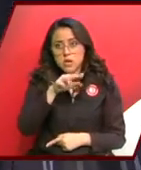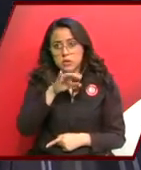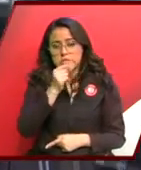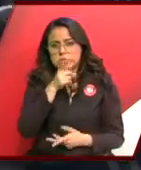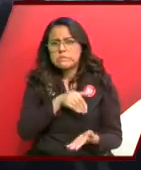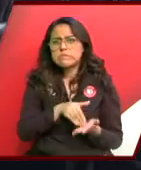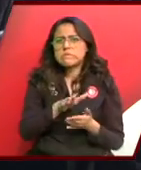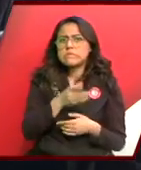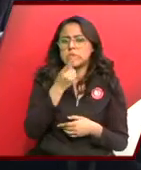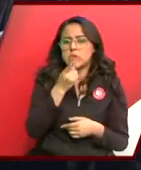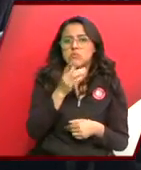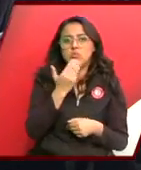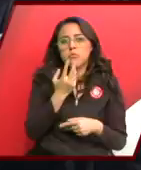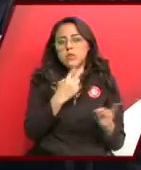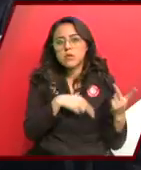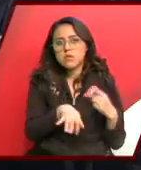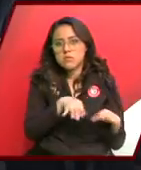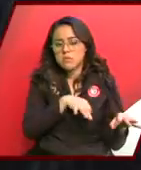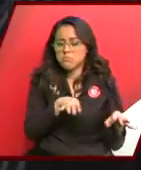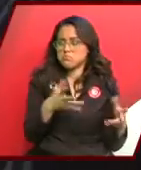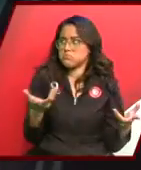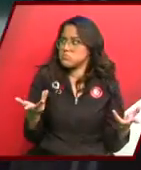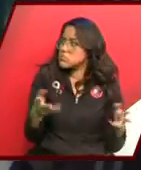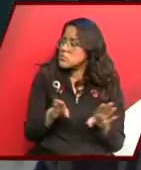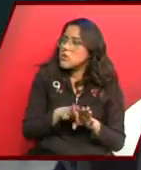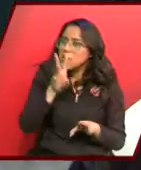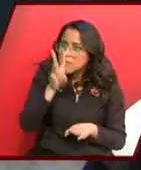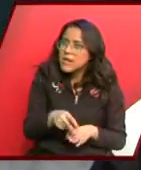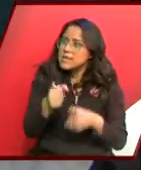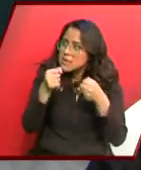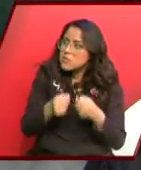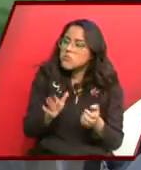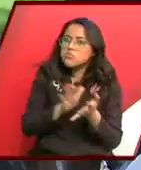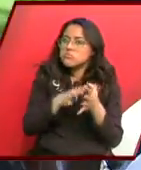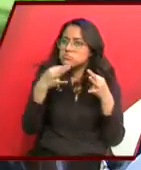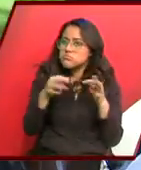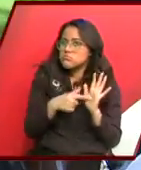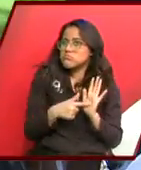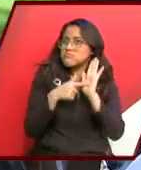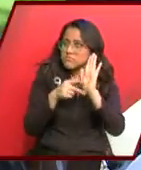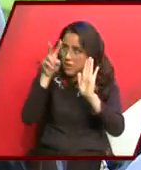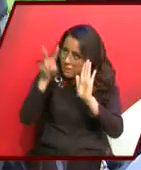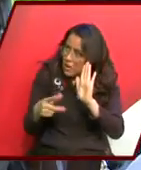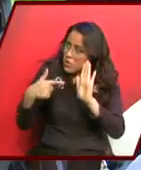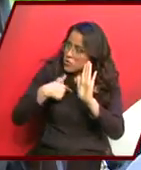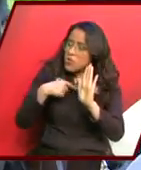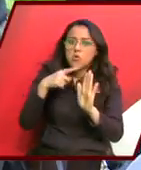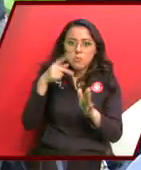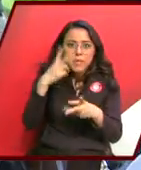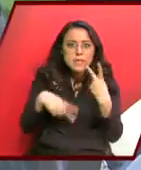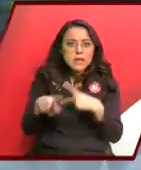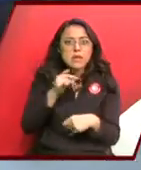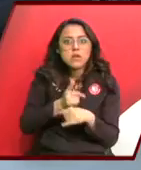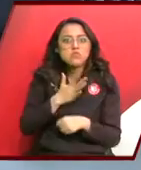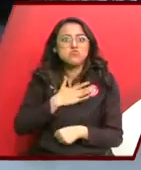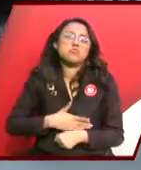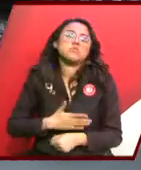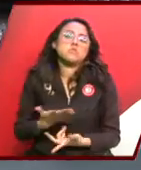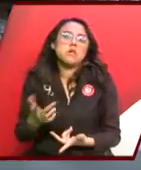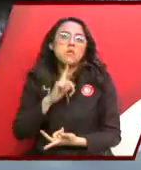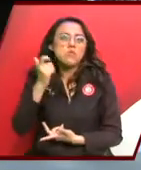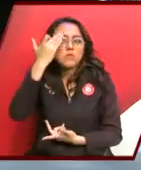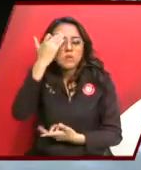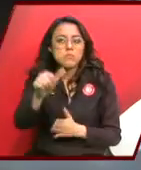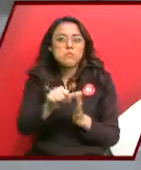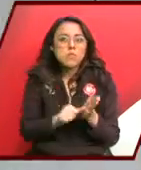fue por acumulación de inasistencias. Sin embargo, asegura tener en su poder documentos que comprueban que se trató de una injusticia. Además, durante